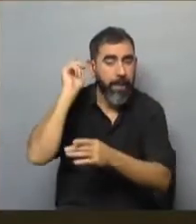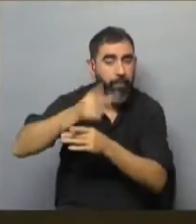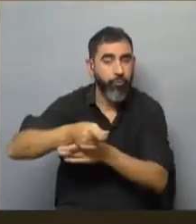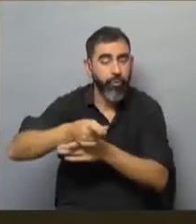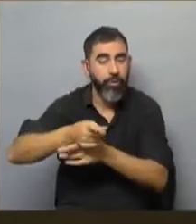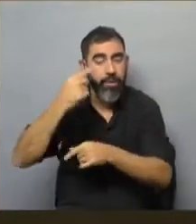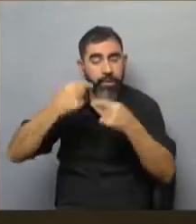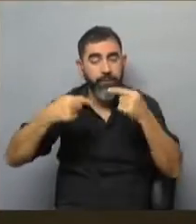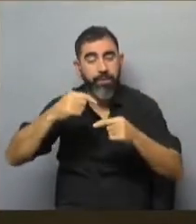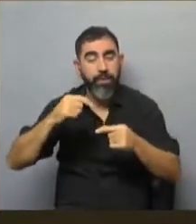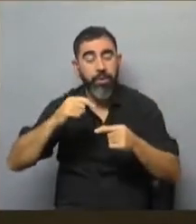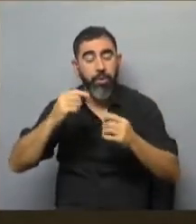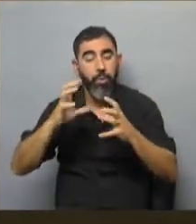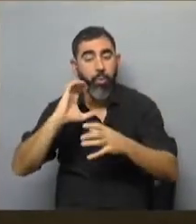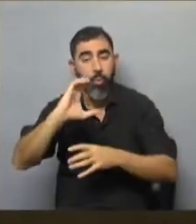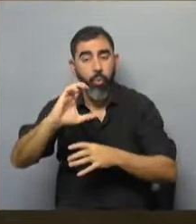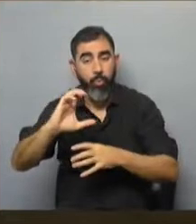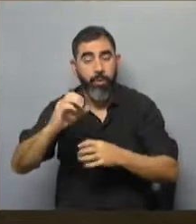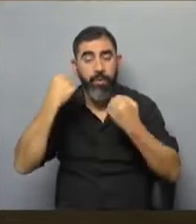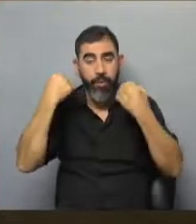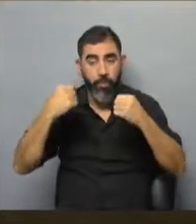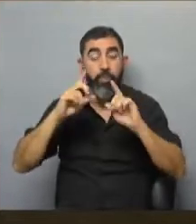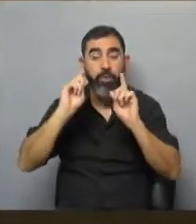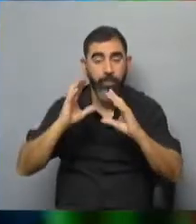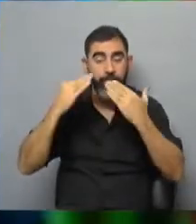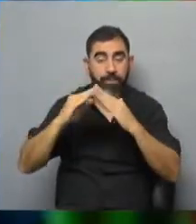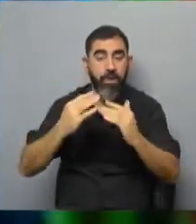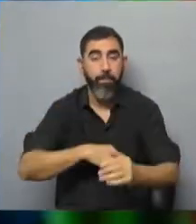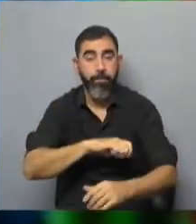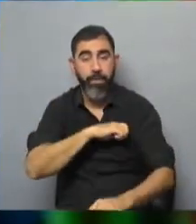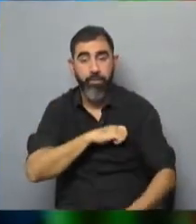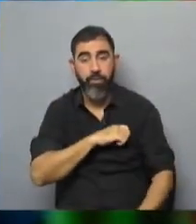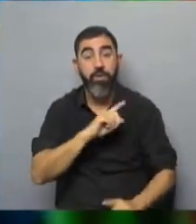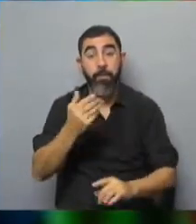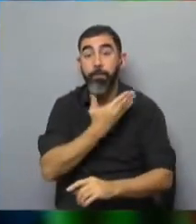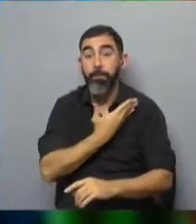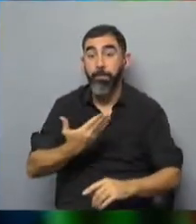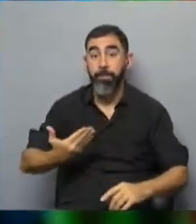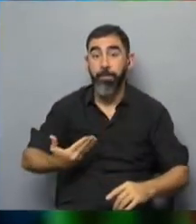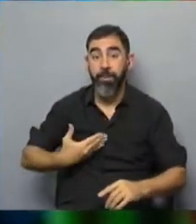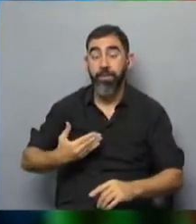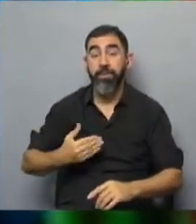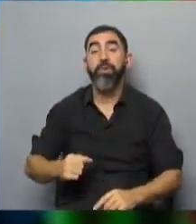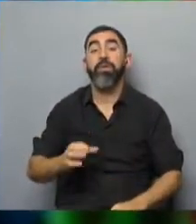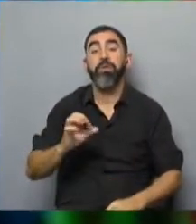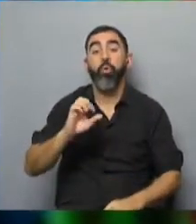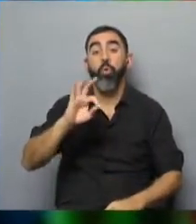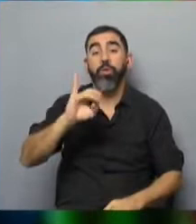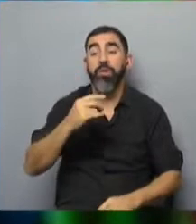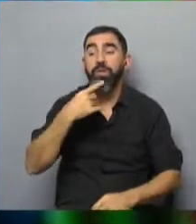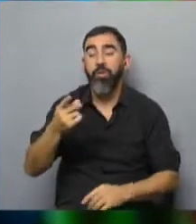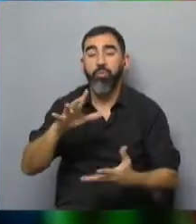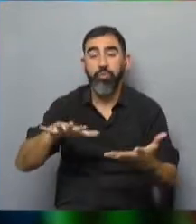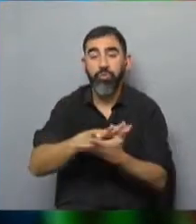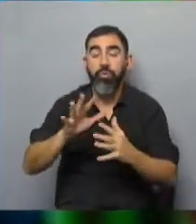de las diferentes organizaciones deportivas, incluido en Villa Española. Incluso el presidente de la Mutual, Diego Scotti, vinculó estos